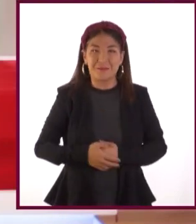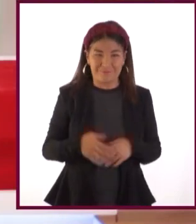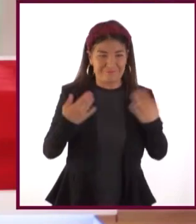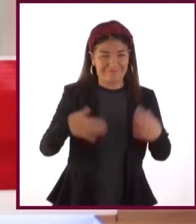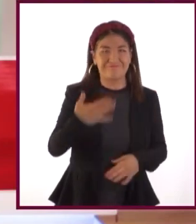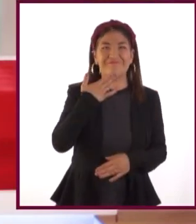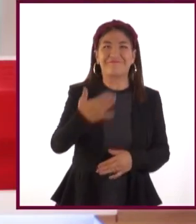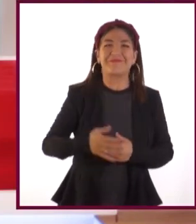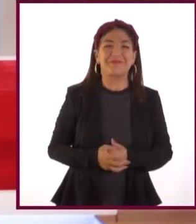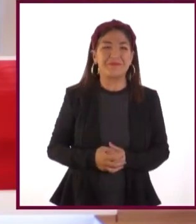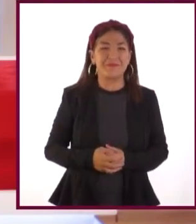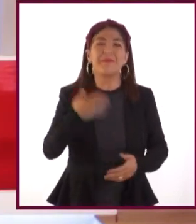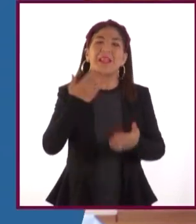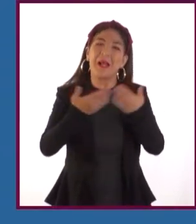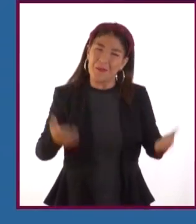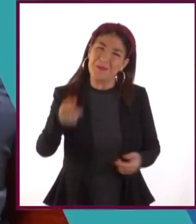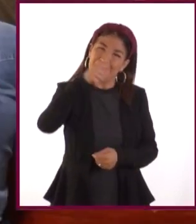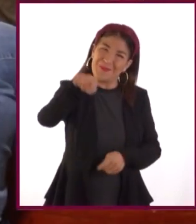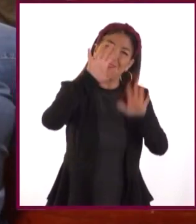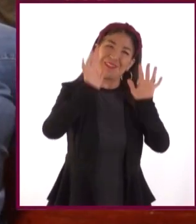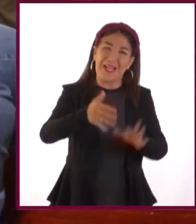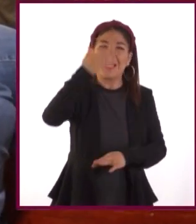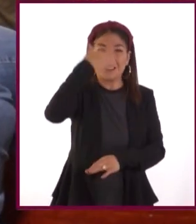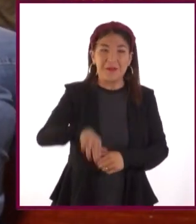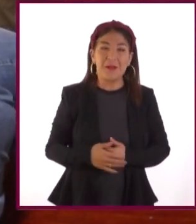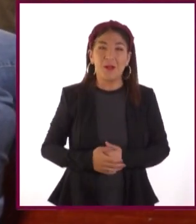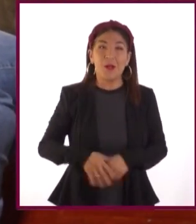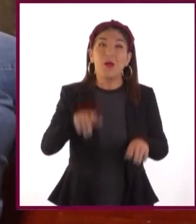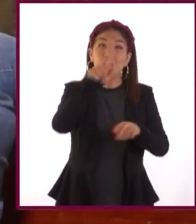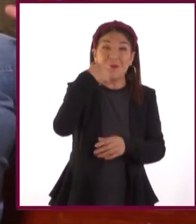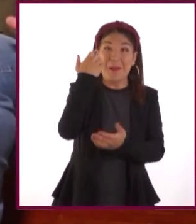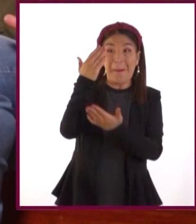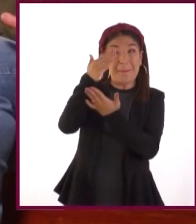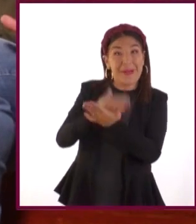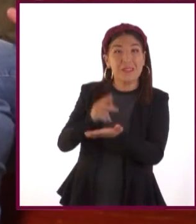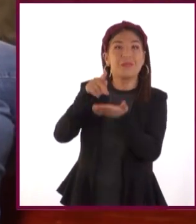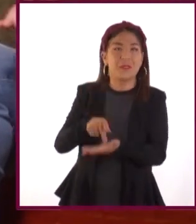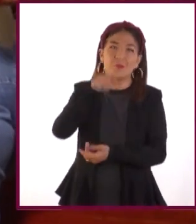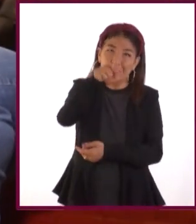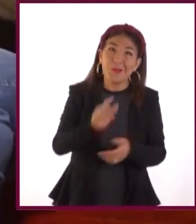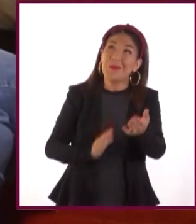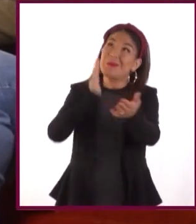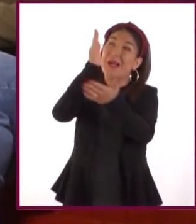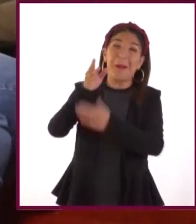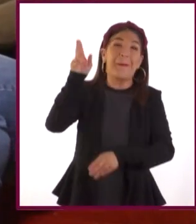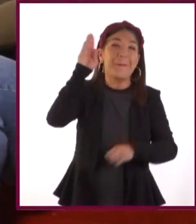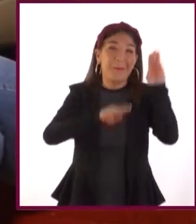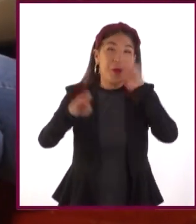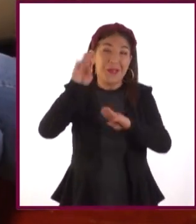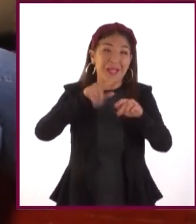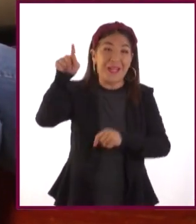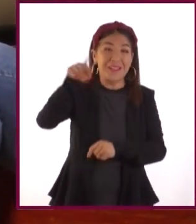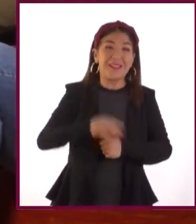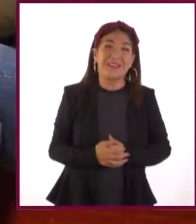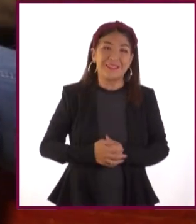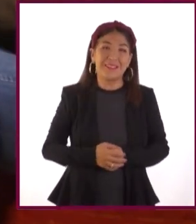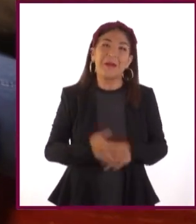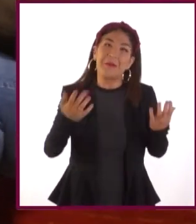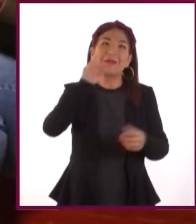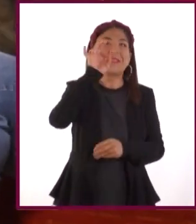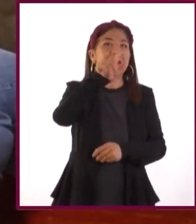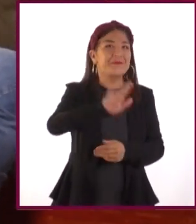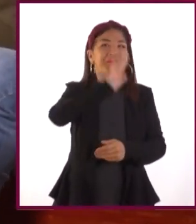¿cuánto pesará el aire sobre nosotros, Pues no lo sé, pero en una uña estamos soportando 1 kilogramo de aire y en nuestra